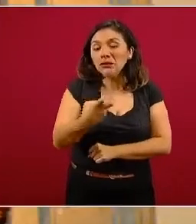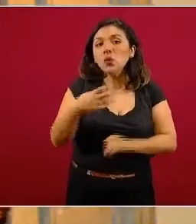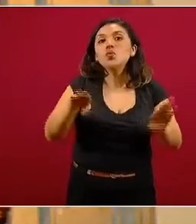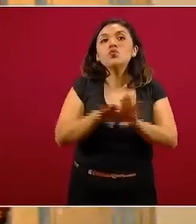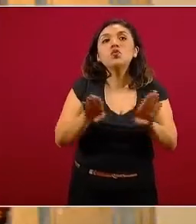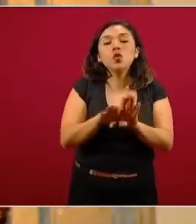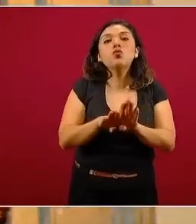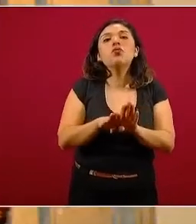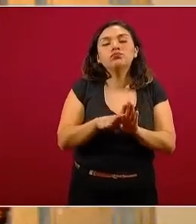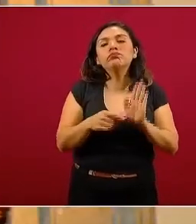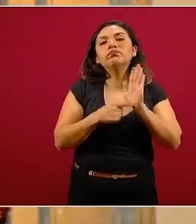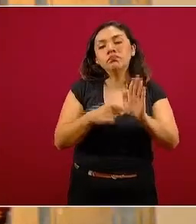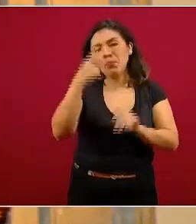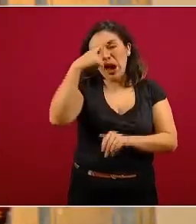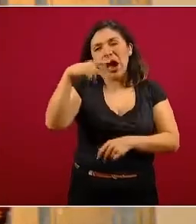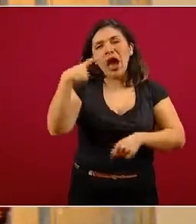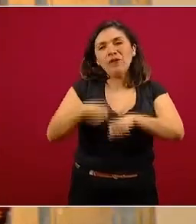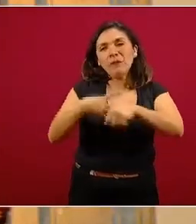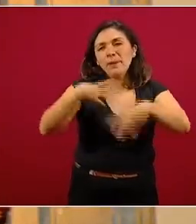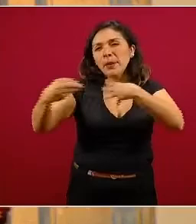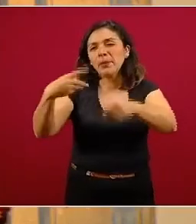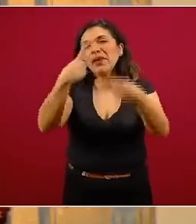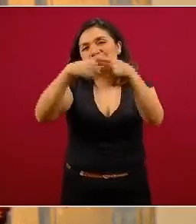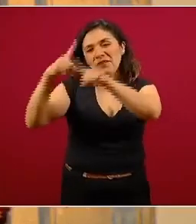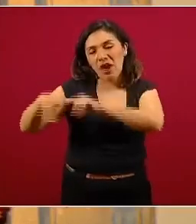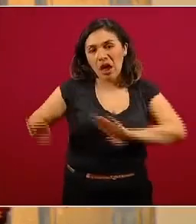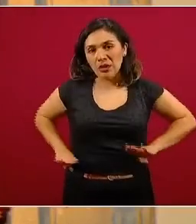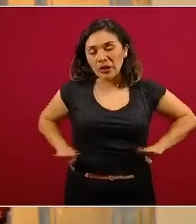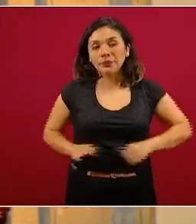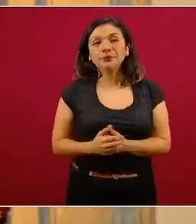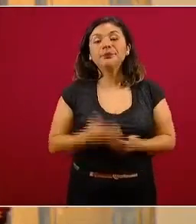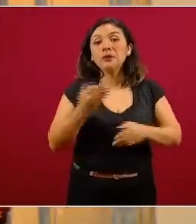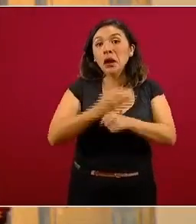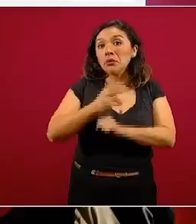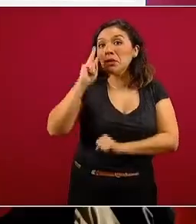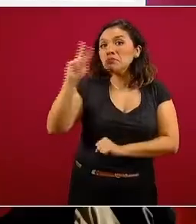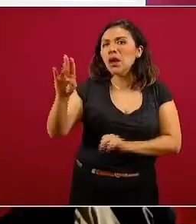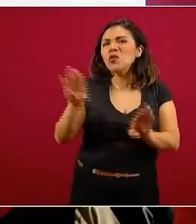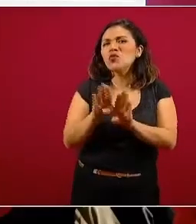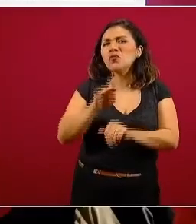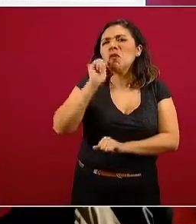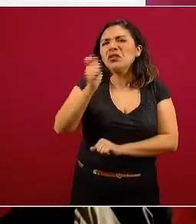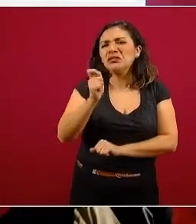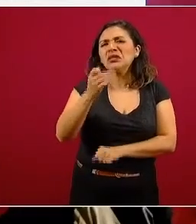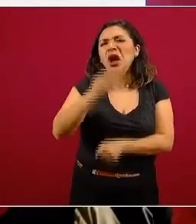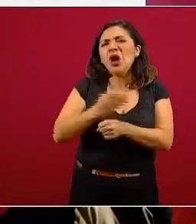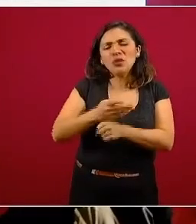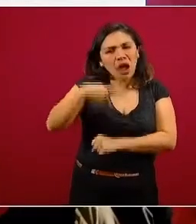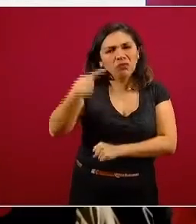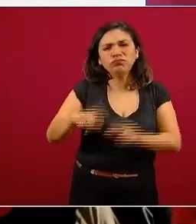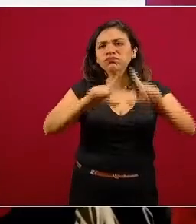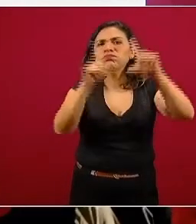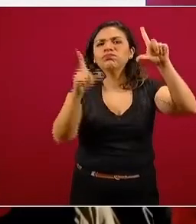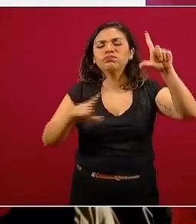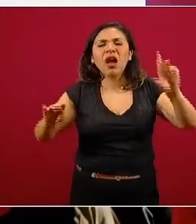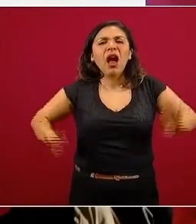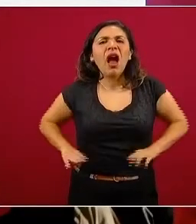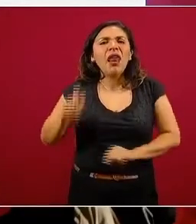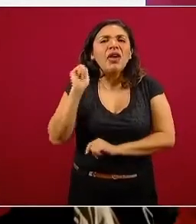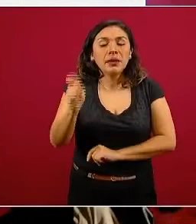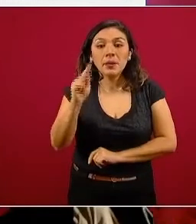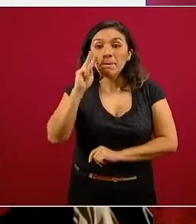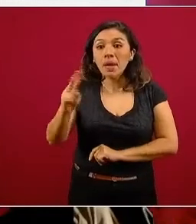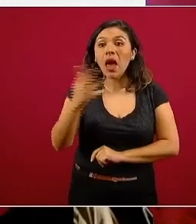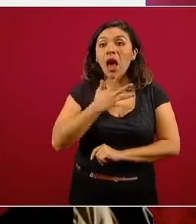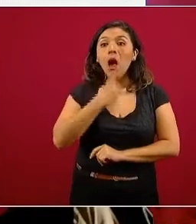la presentación de la epidemia en cada una de ellas. Vamos a ver cómo se encuentra el escenario nacional. Aquí tenemos más